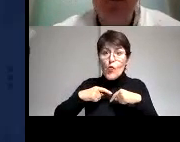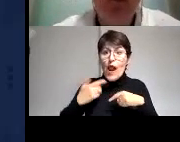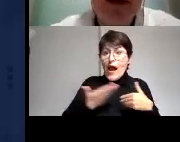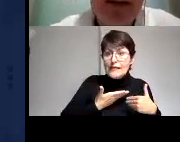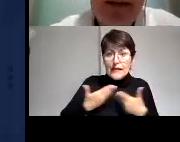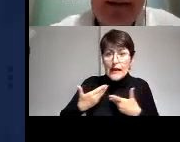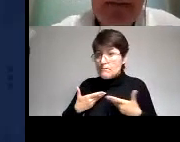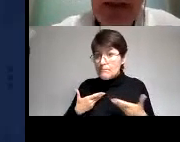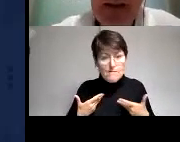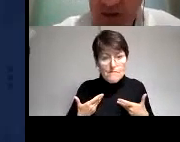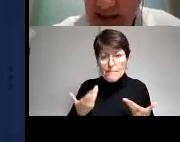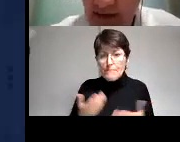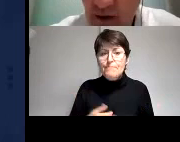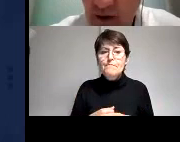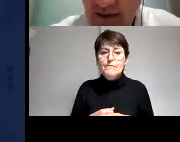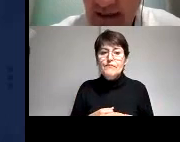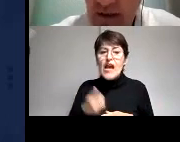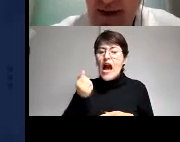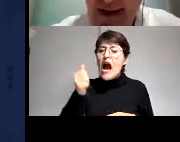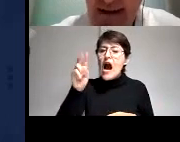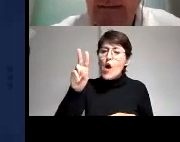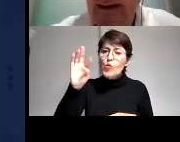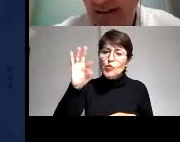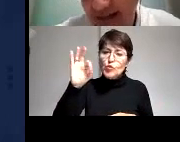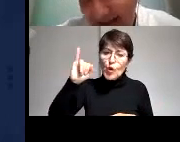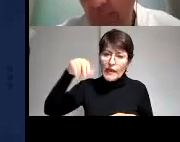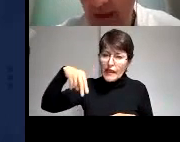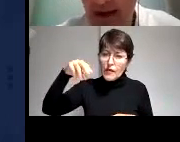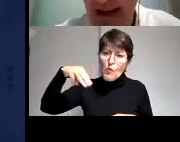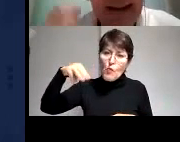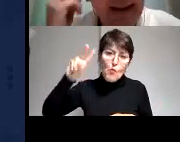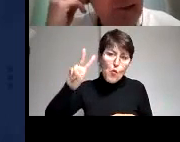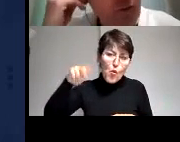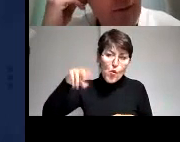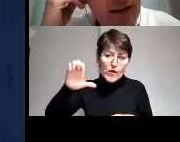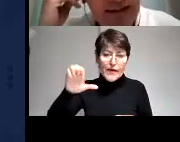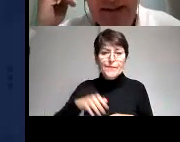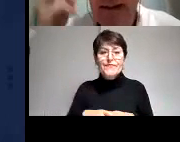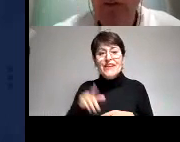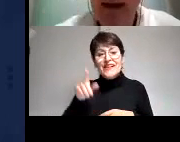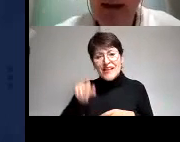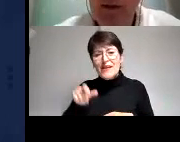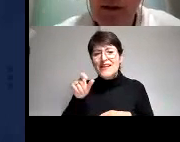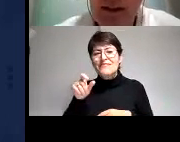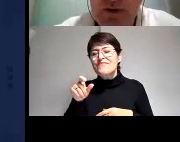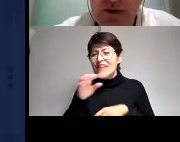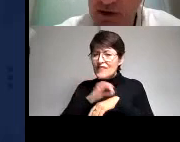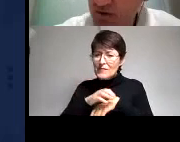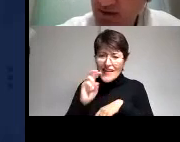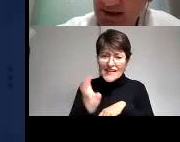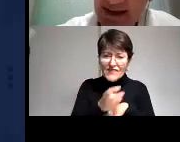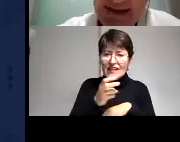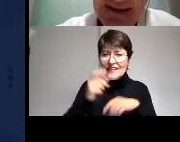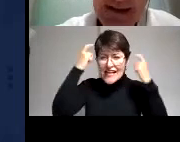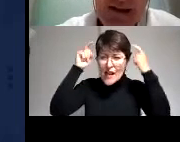enfermedad autoinmune. Las enfermedades neurodegenerativas también parece que subyace detrás un mecanismo inflamatorio crónico,